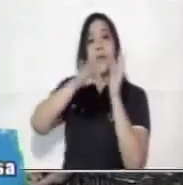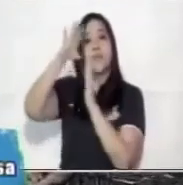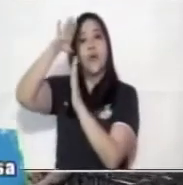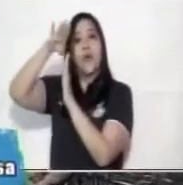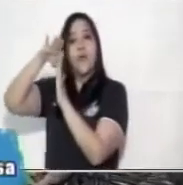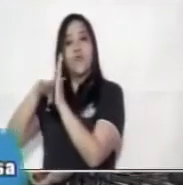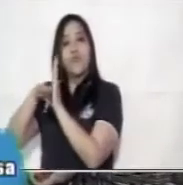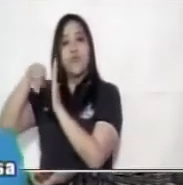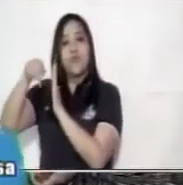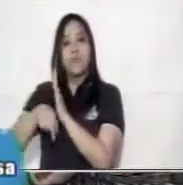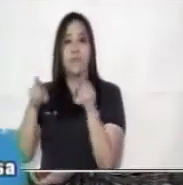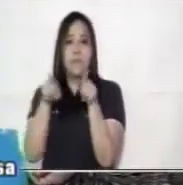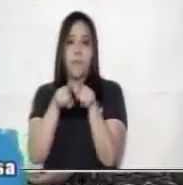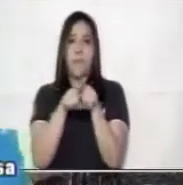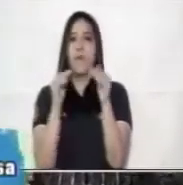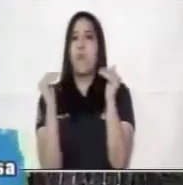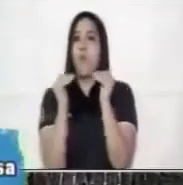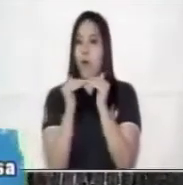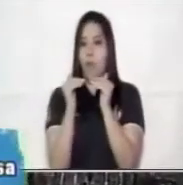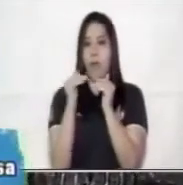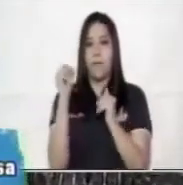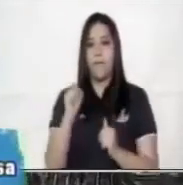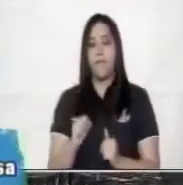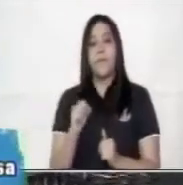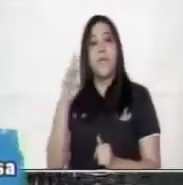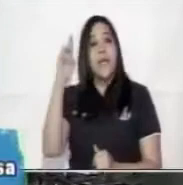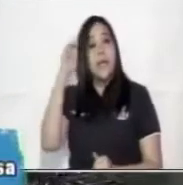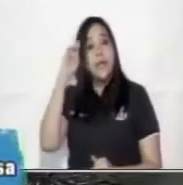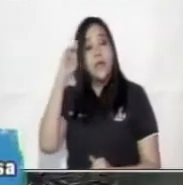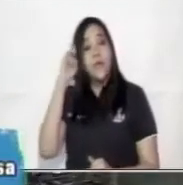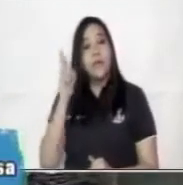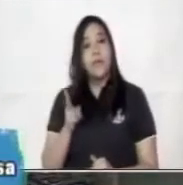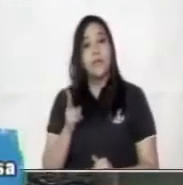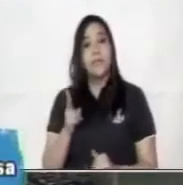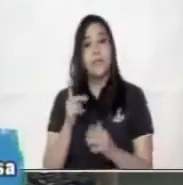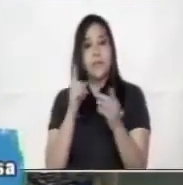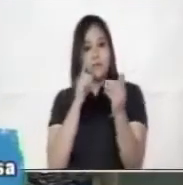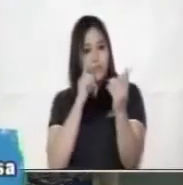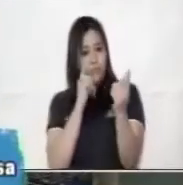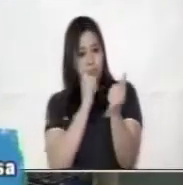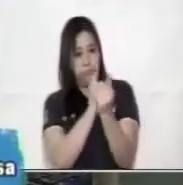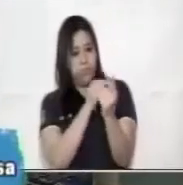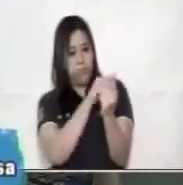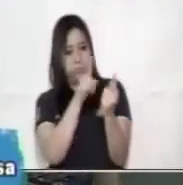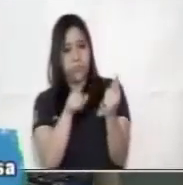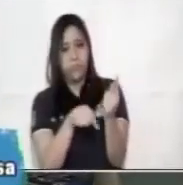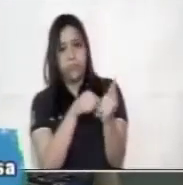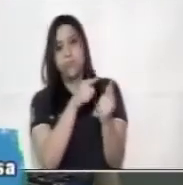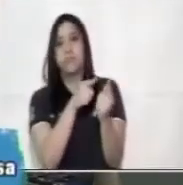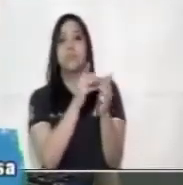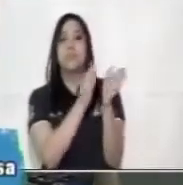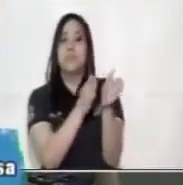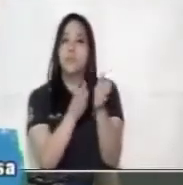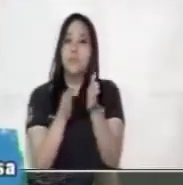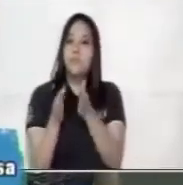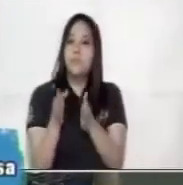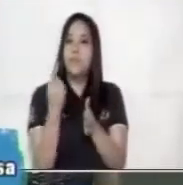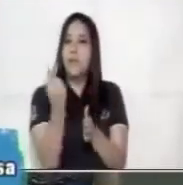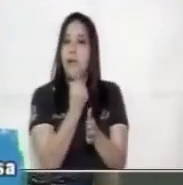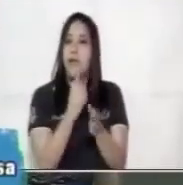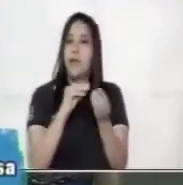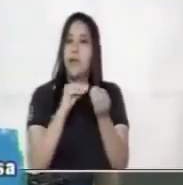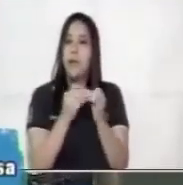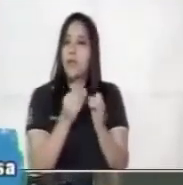disminuye en la misma proporción. Y recordarás que para encontrar la constante de proporcionalidad en